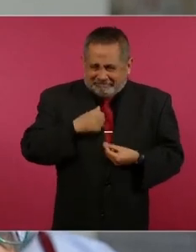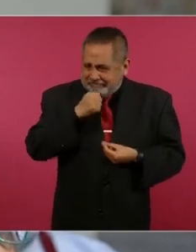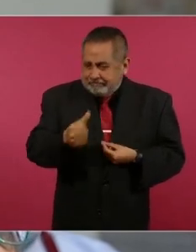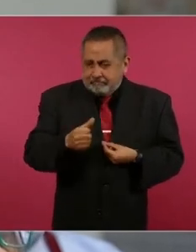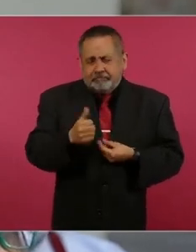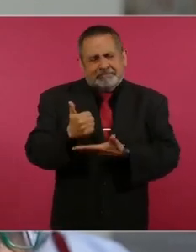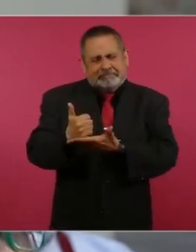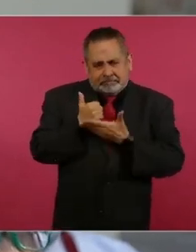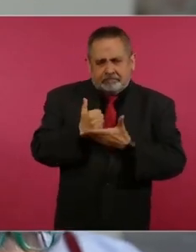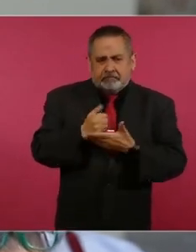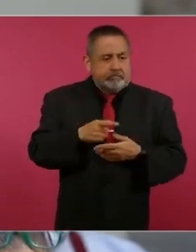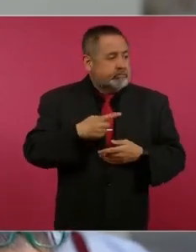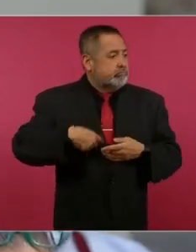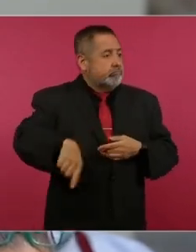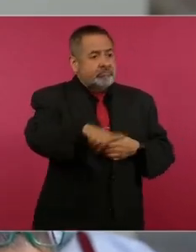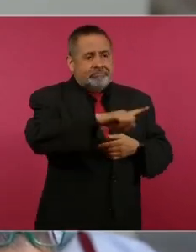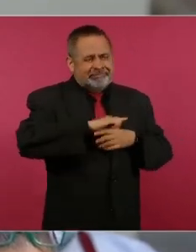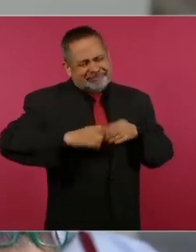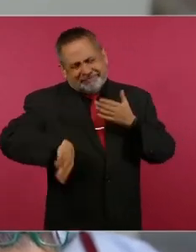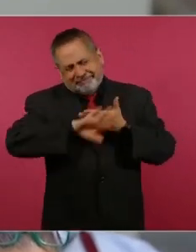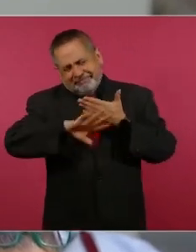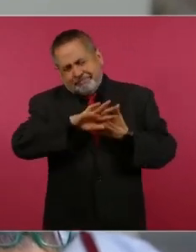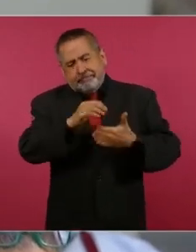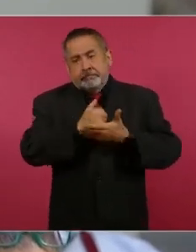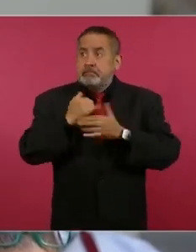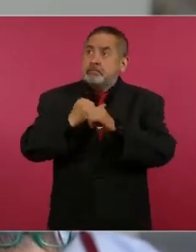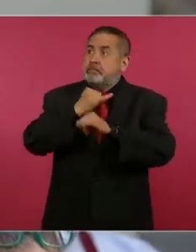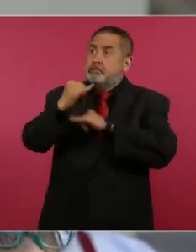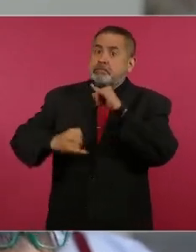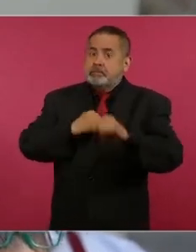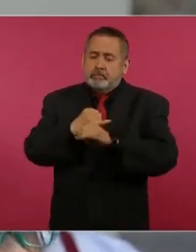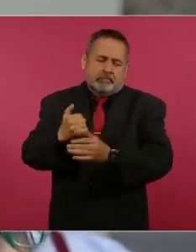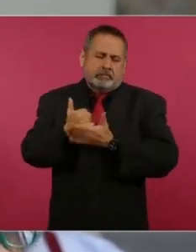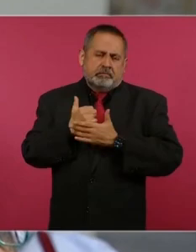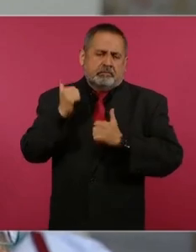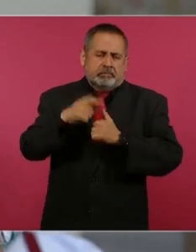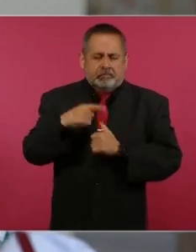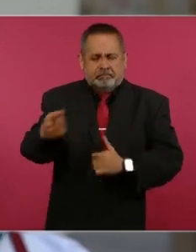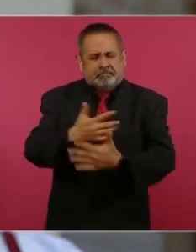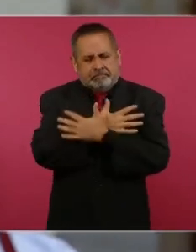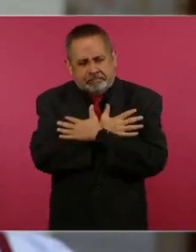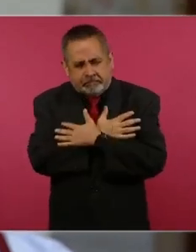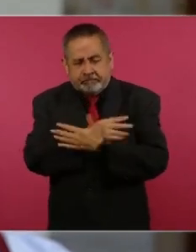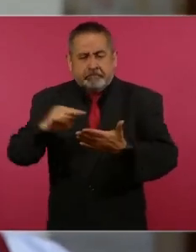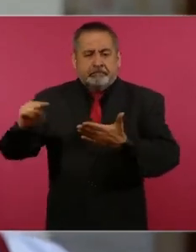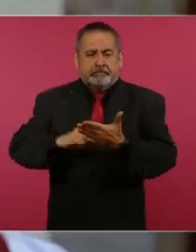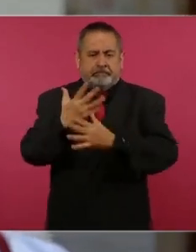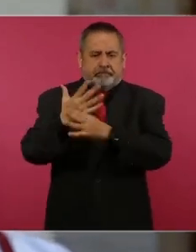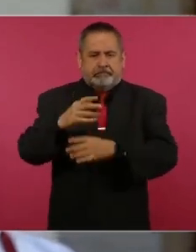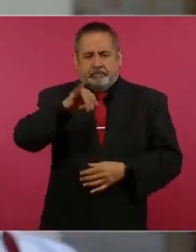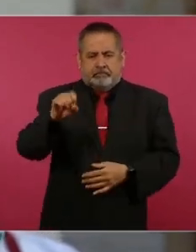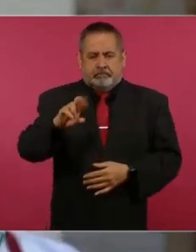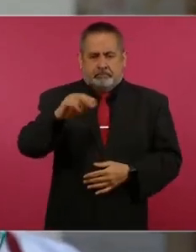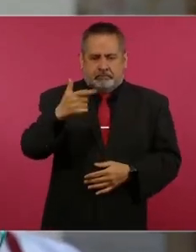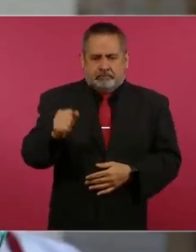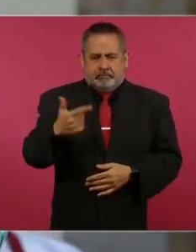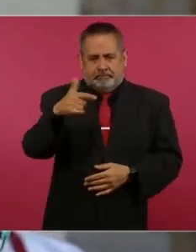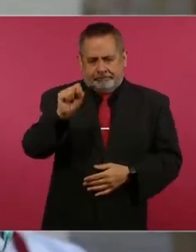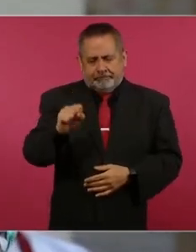brutal contra todos los progresistas. La ayuda internacional puede hacer algo. Un abrazo. Firma Jorge Glass.